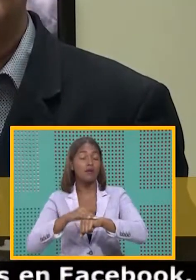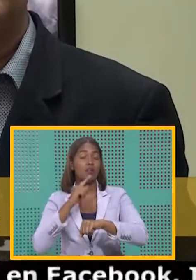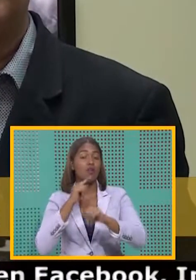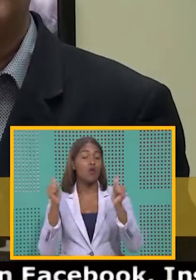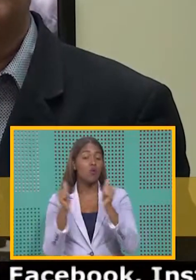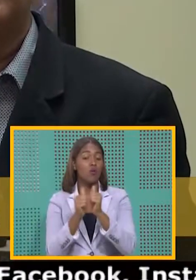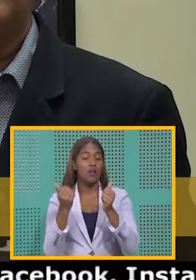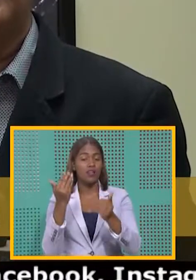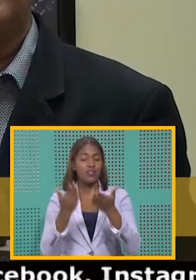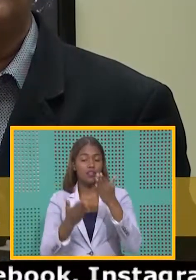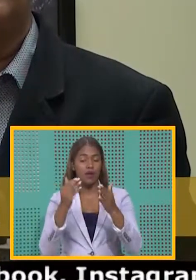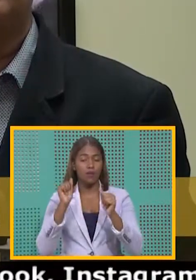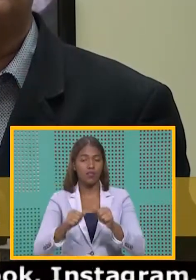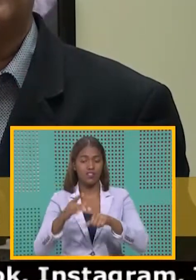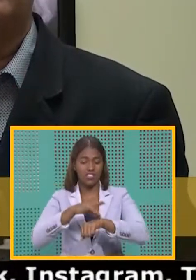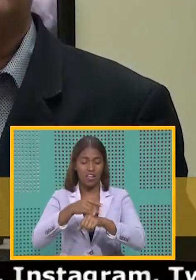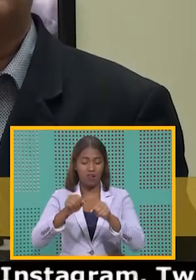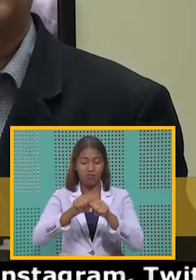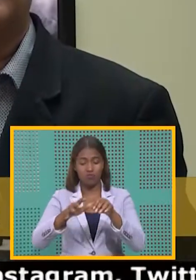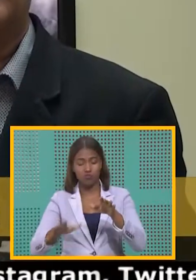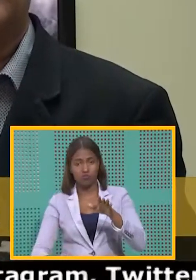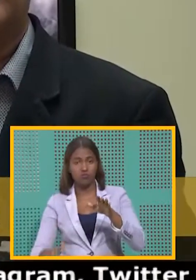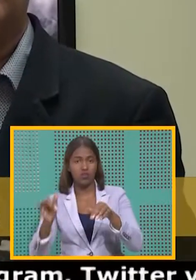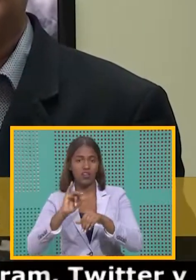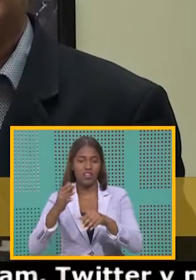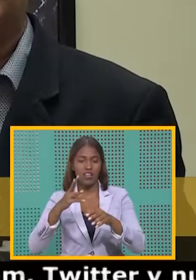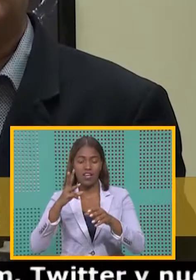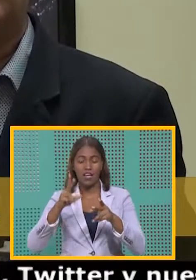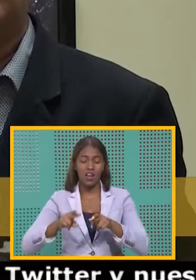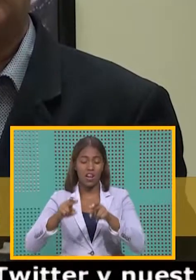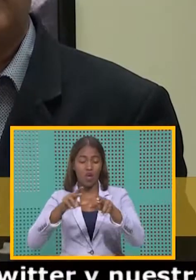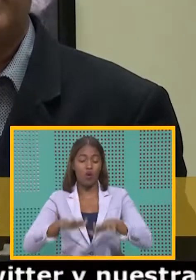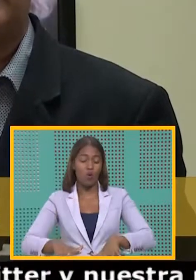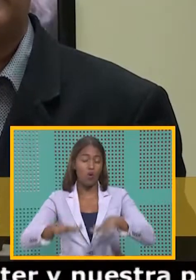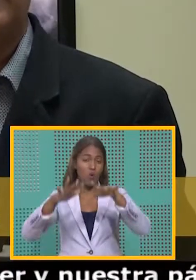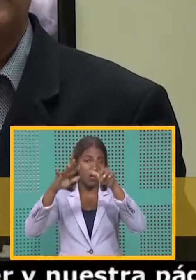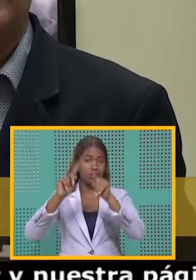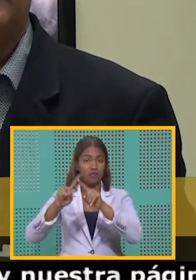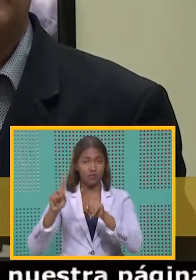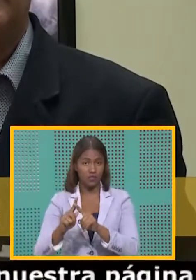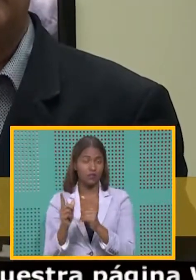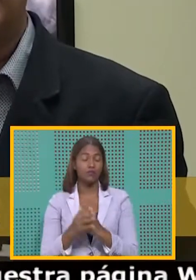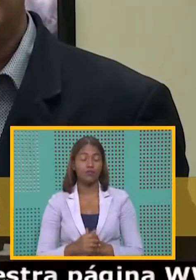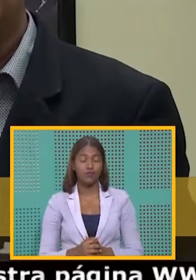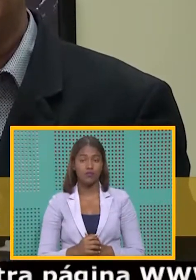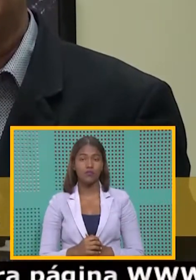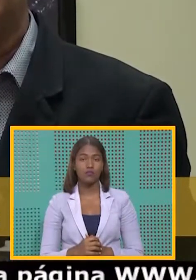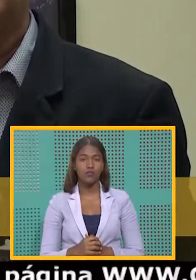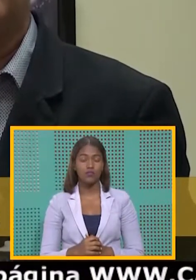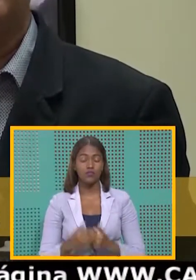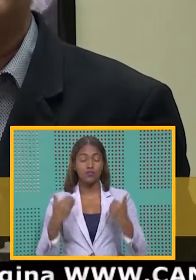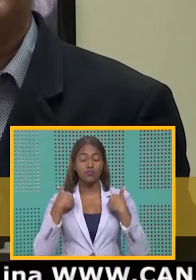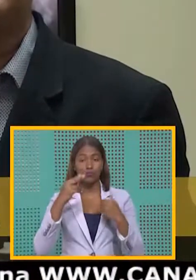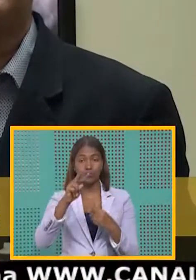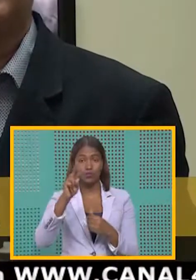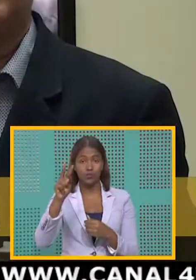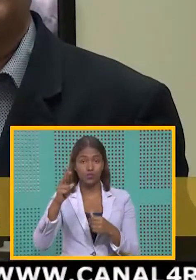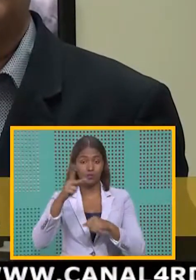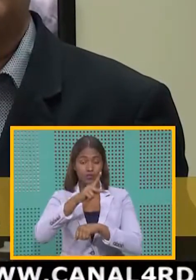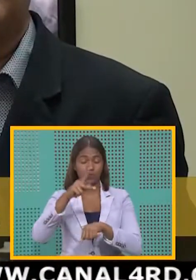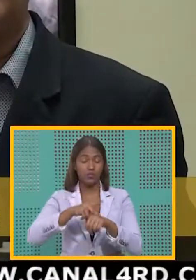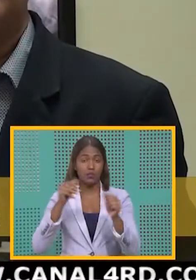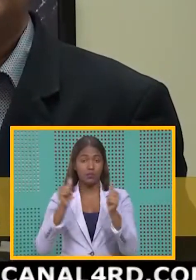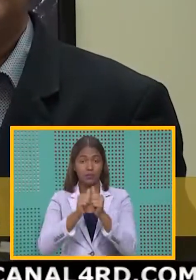contra deslizamiento de tierra, de ríos, arroyos y cañadas e inundaciones urbanas. Hay 22 provincias